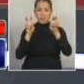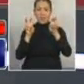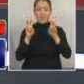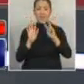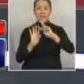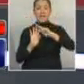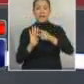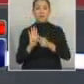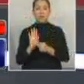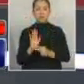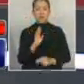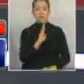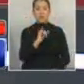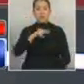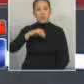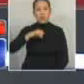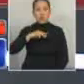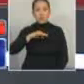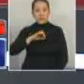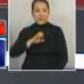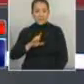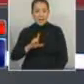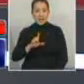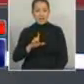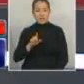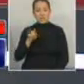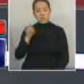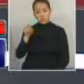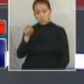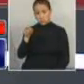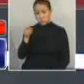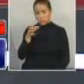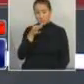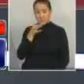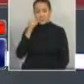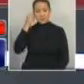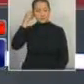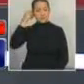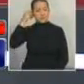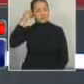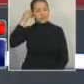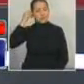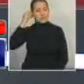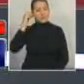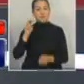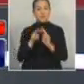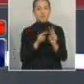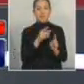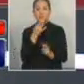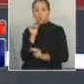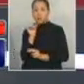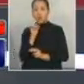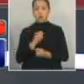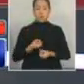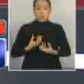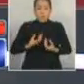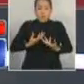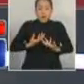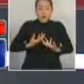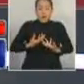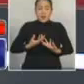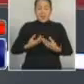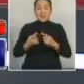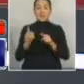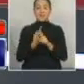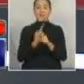reforma al binominal, y que, siguiendo la lógica suya, ¿no?, de esto de tapar goteras, o más bien reaccionar a cuando ya la